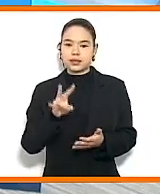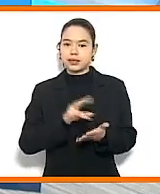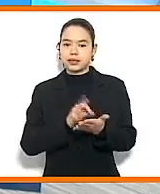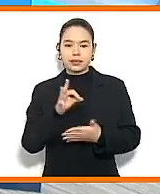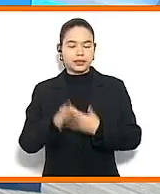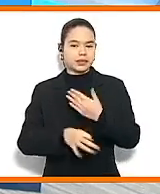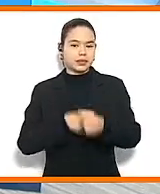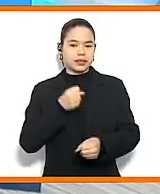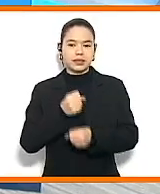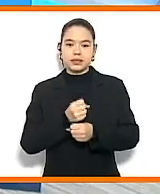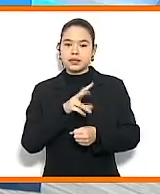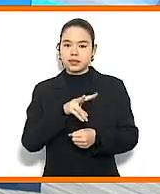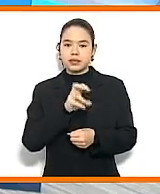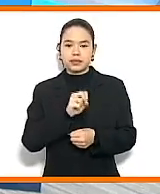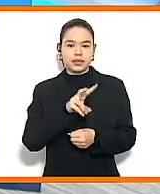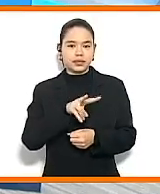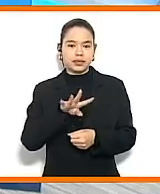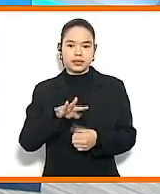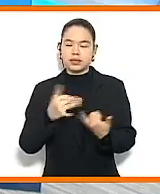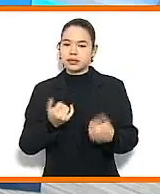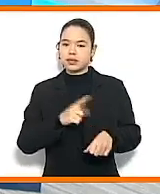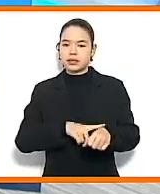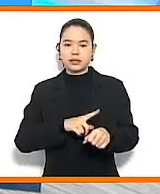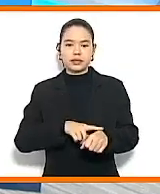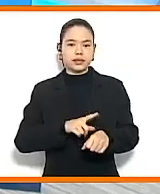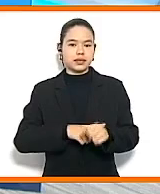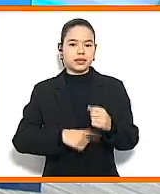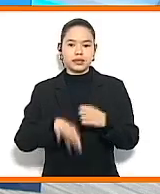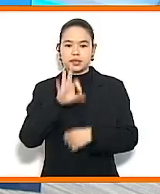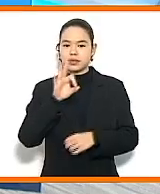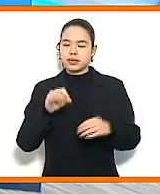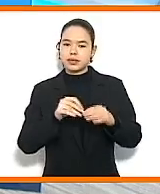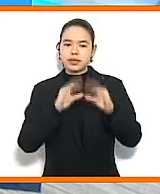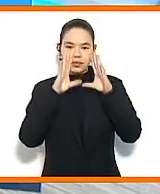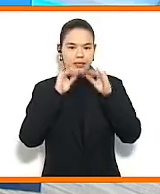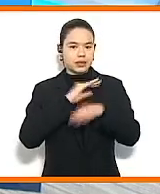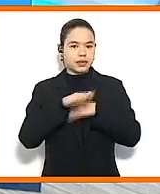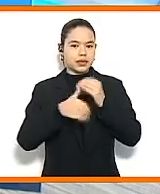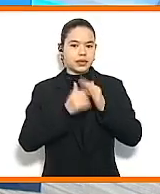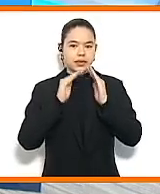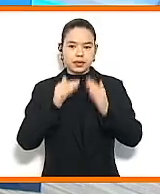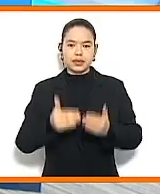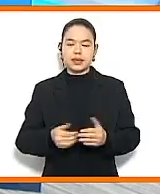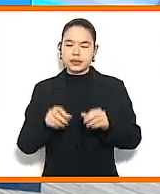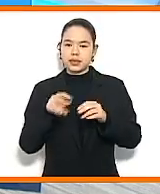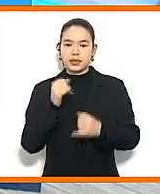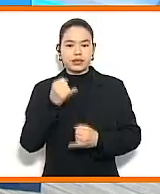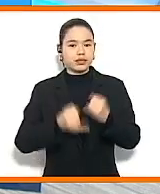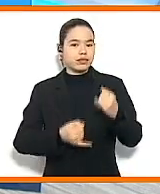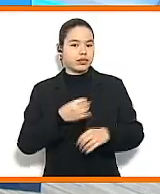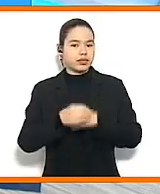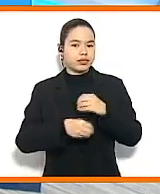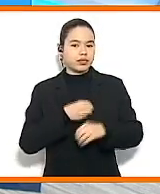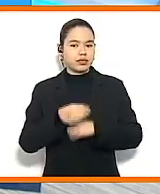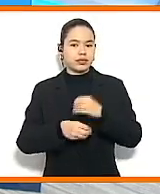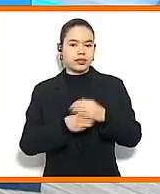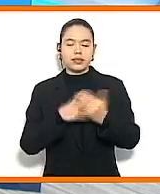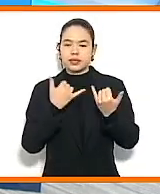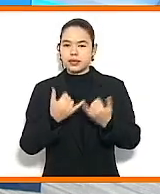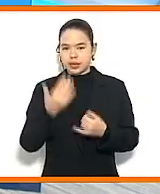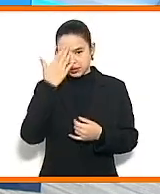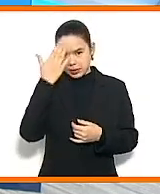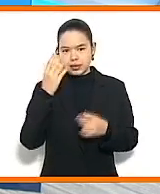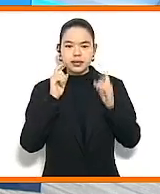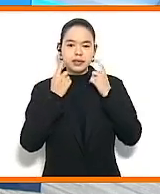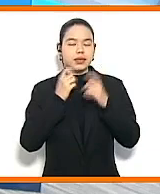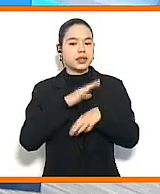año 2024. En este momento el reloj está marcando las 9 en punto de la noche y te damos la bienvenida a nuestro último sorteo. Te saluda Tatiana Varela y